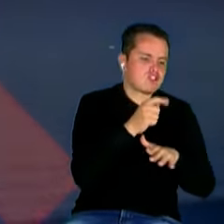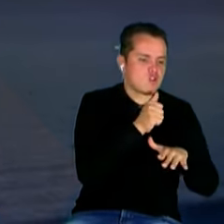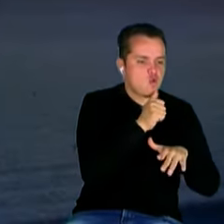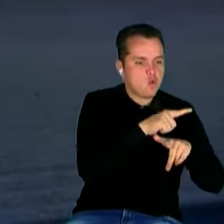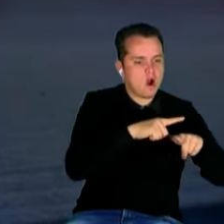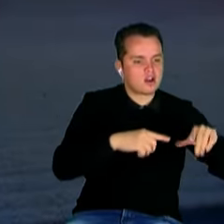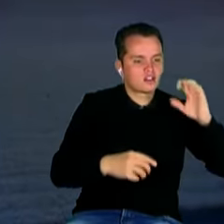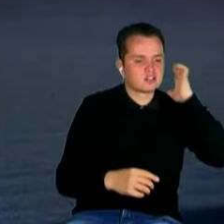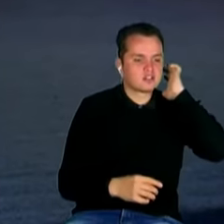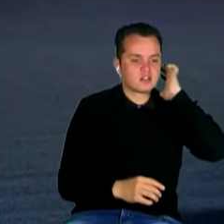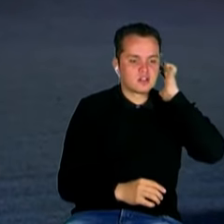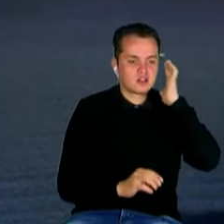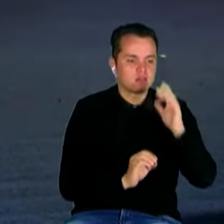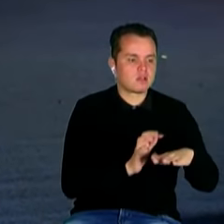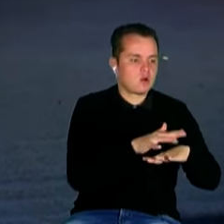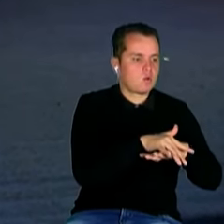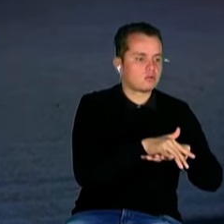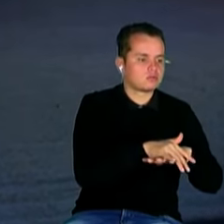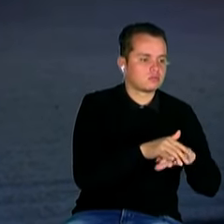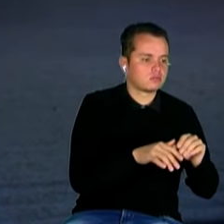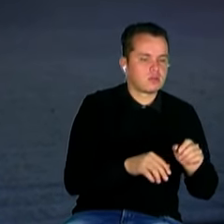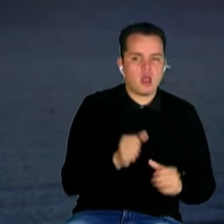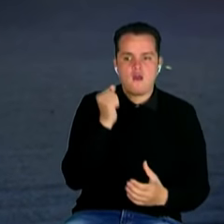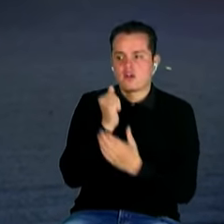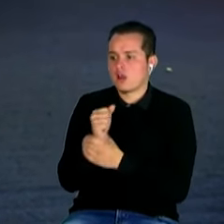de riego, pues a Abraham le tocó el monte.